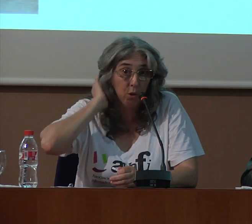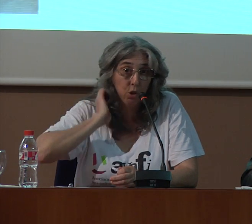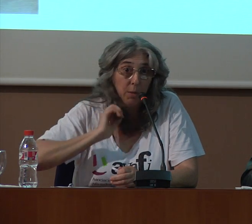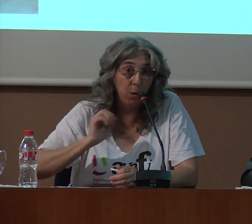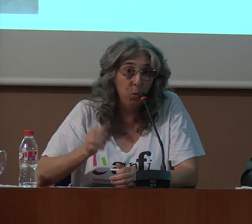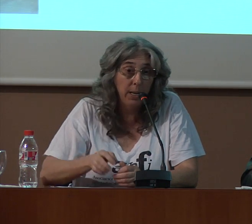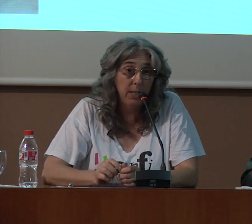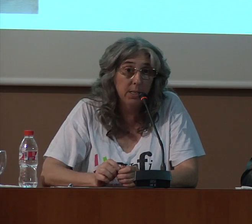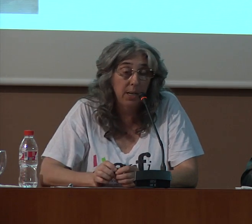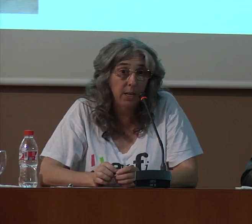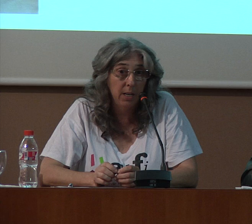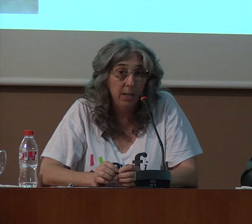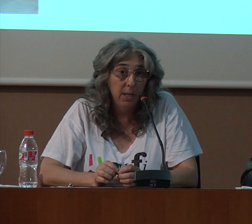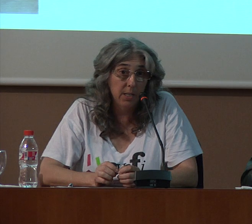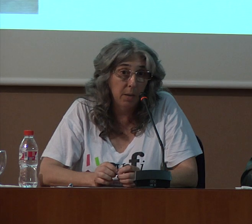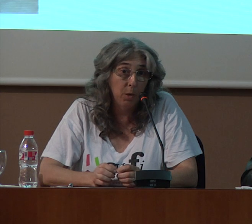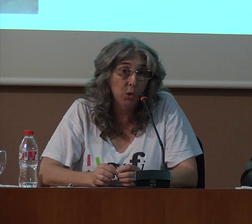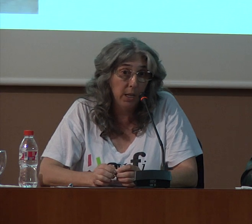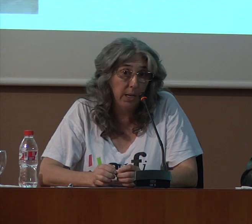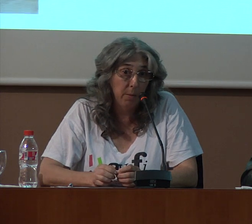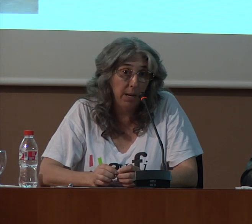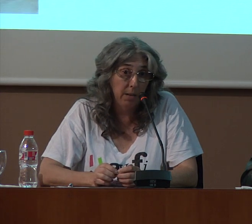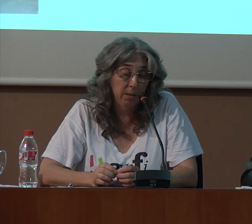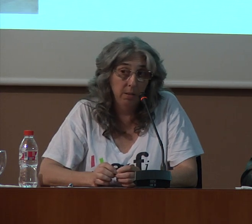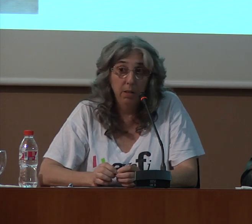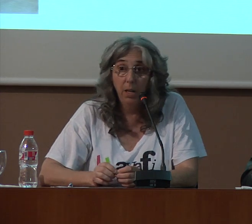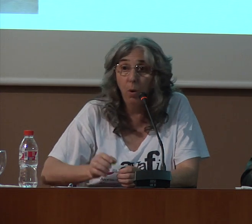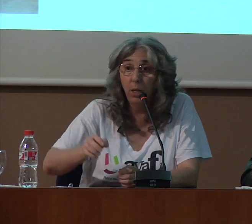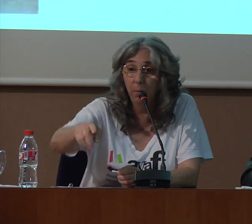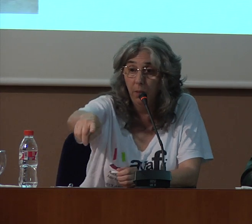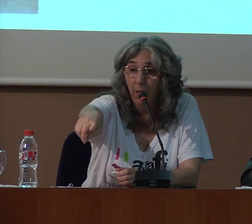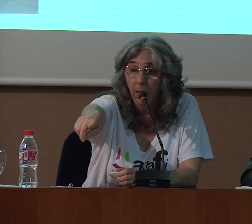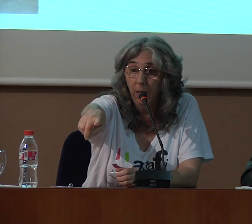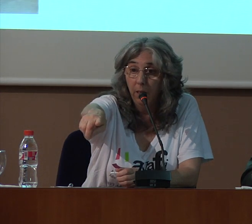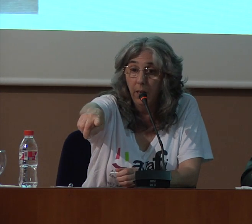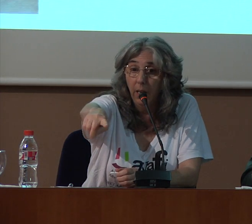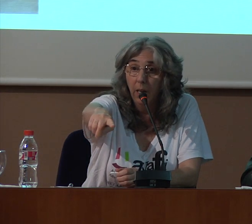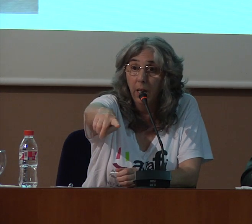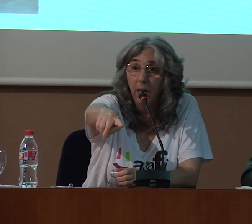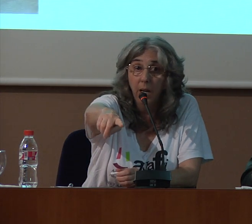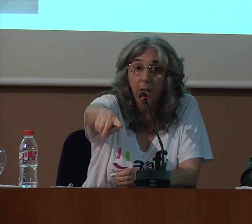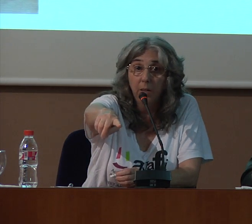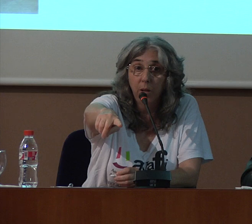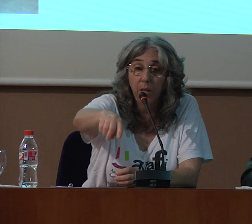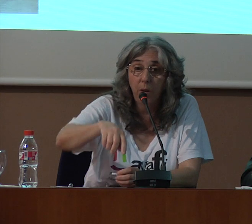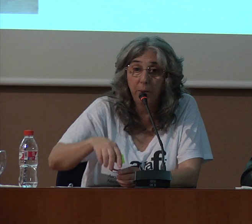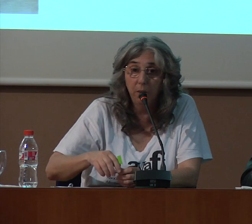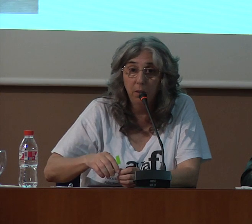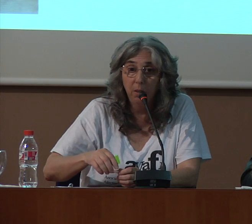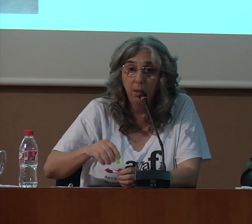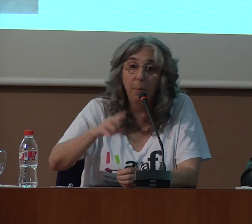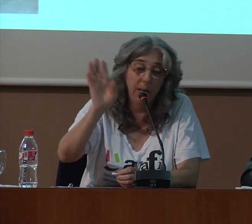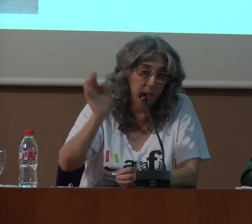para que todo se evalúe y se lleve como se tiene que llevar. Auri, Tere quería hacer una